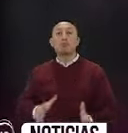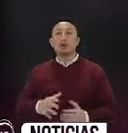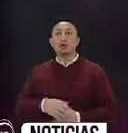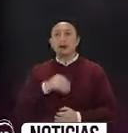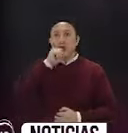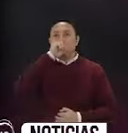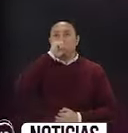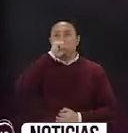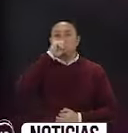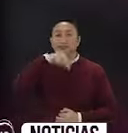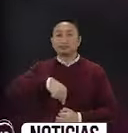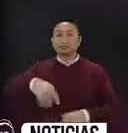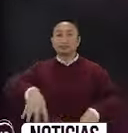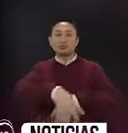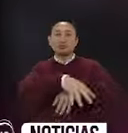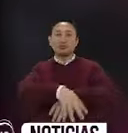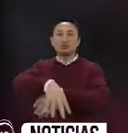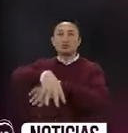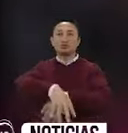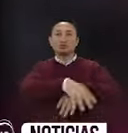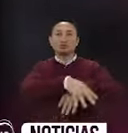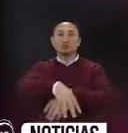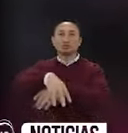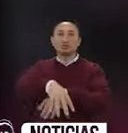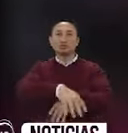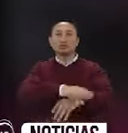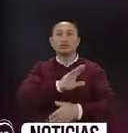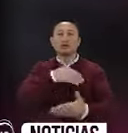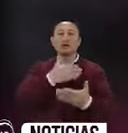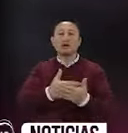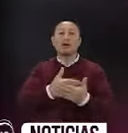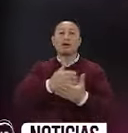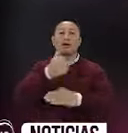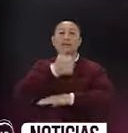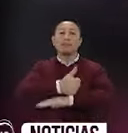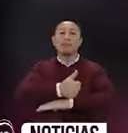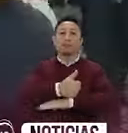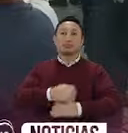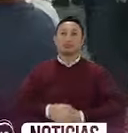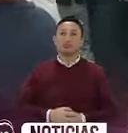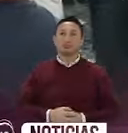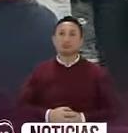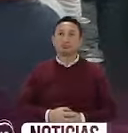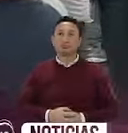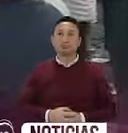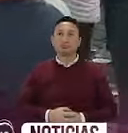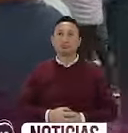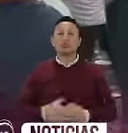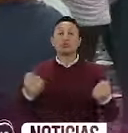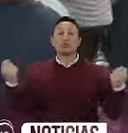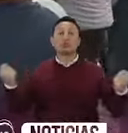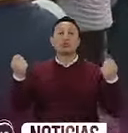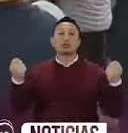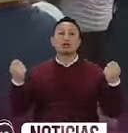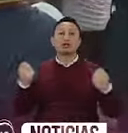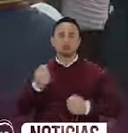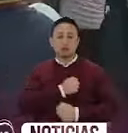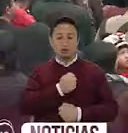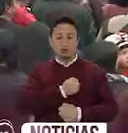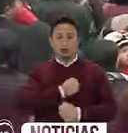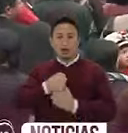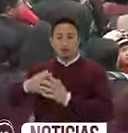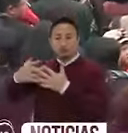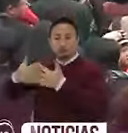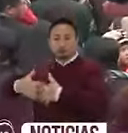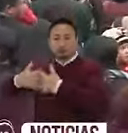quienes desfilaron por sus calles desde el Parque América hasta la Plaza de Santo Domingo. Un pregón de fiestas con sus propios generadores